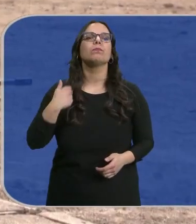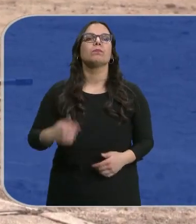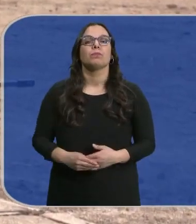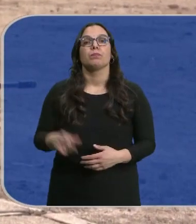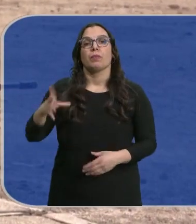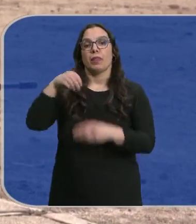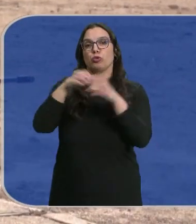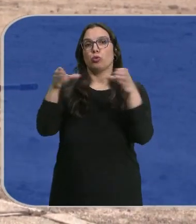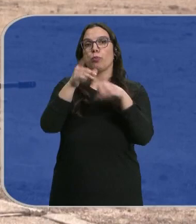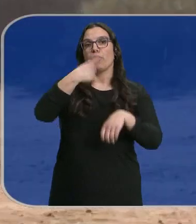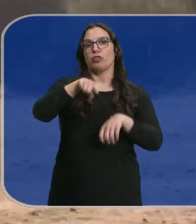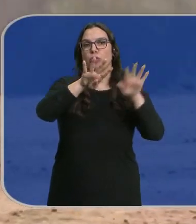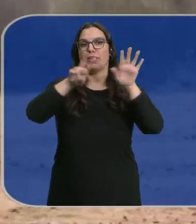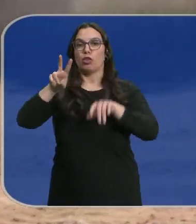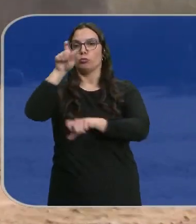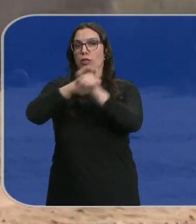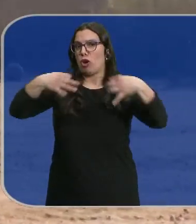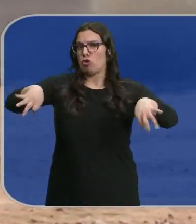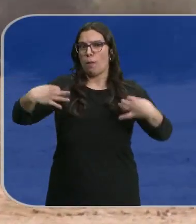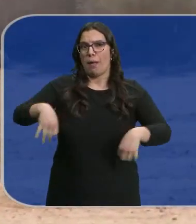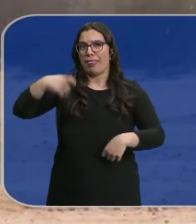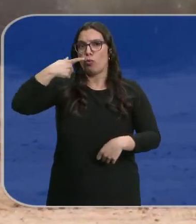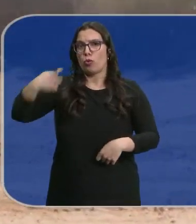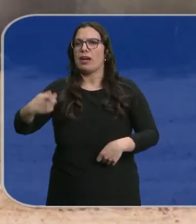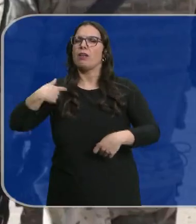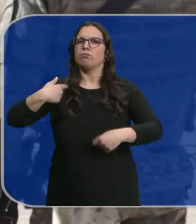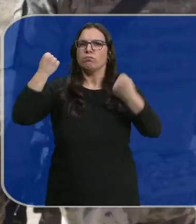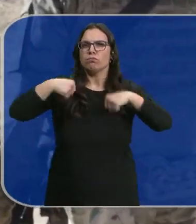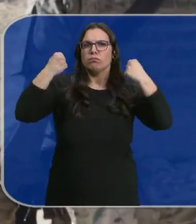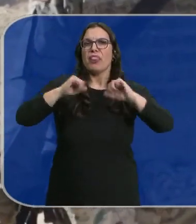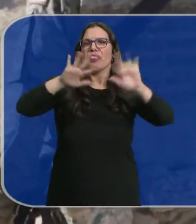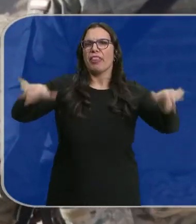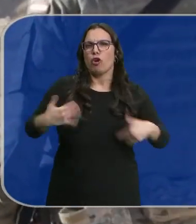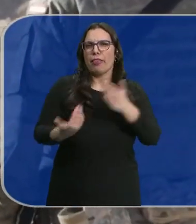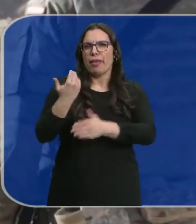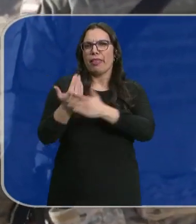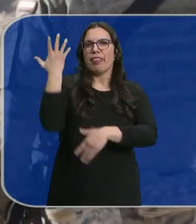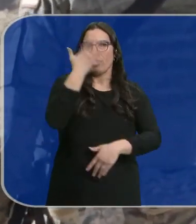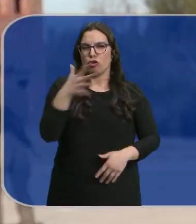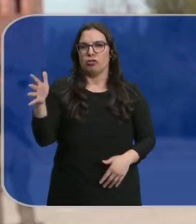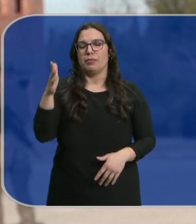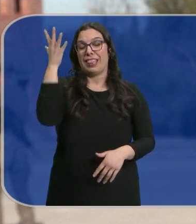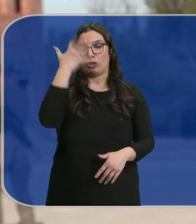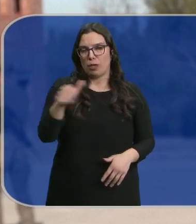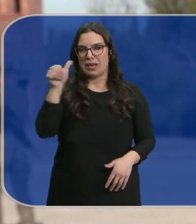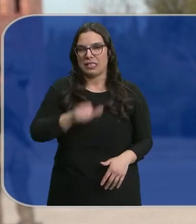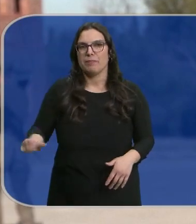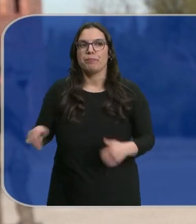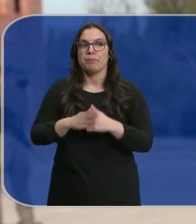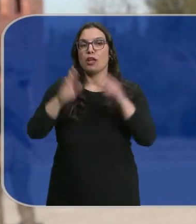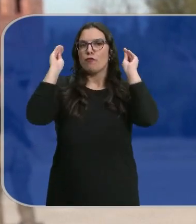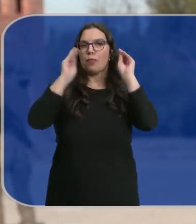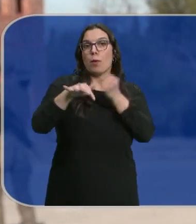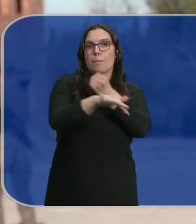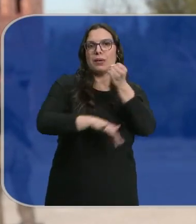Forma parte de 192 civiles ucranianos que se han entrenado así durante 10 horas al día en las últimas 5 semanas. Es una formación básica